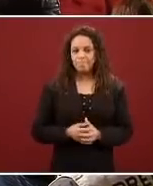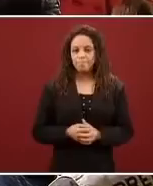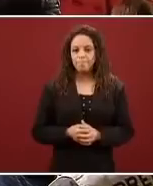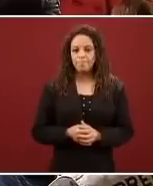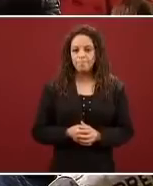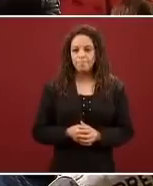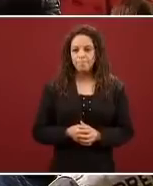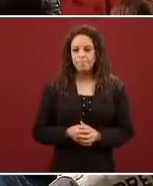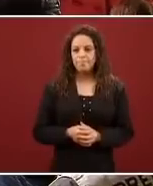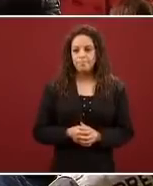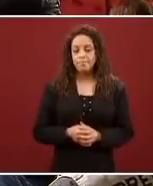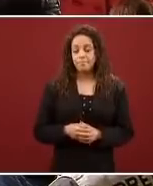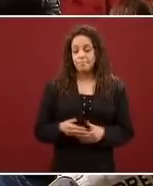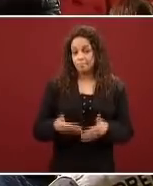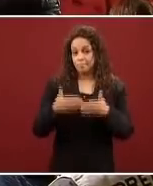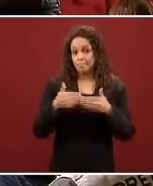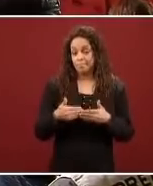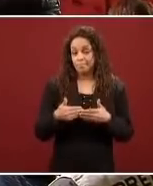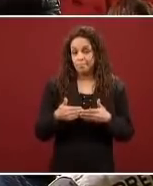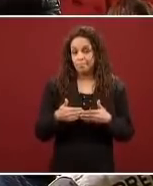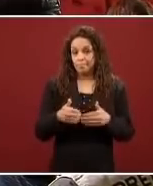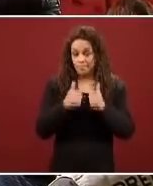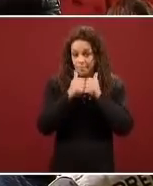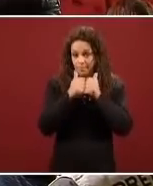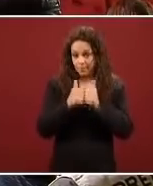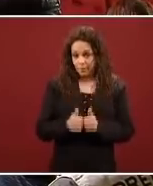El espacio íntimo es aquel